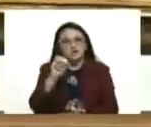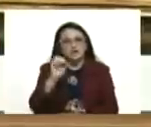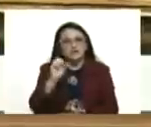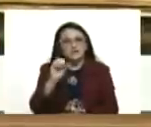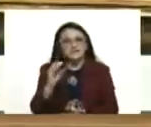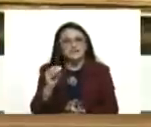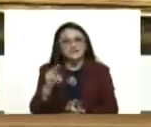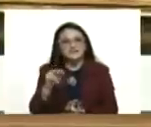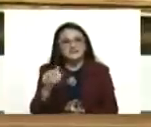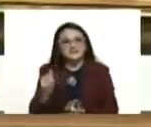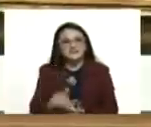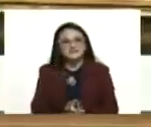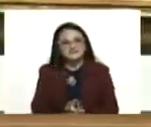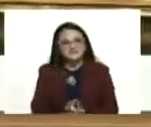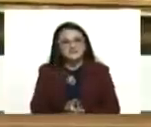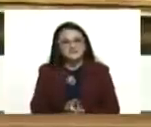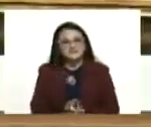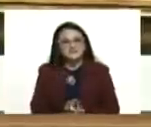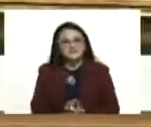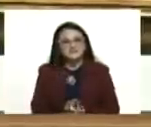Toscana.